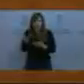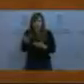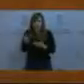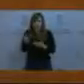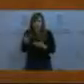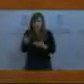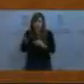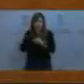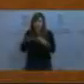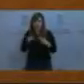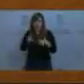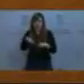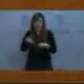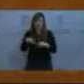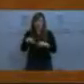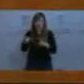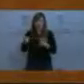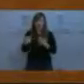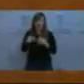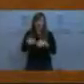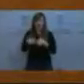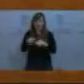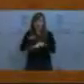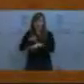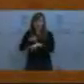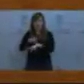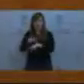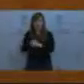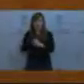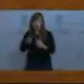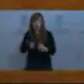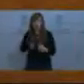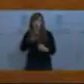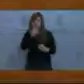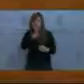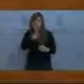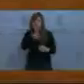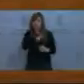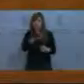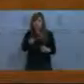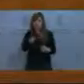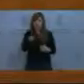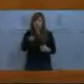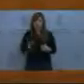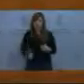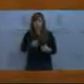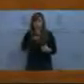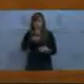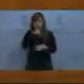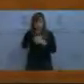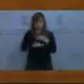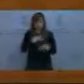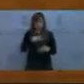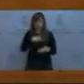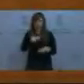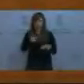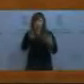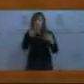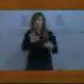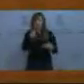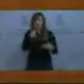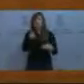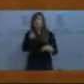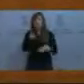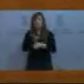pero parece ser que ahora va a llegar, si luego no tiene personal adecuado para usarla? ¿Cómo puede usted contar como inversión